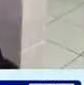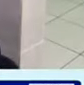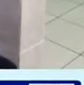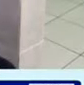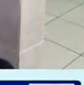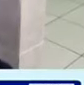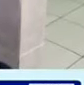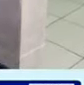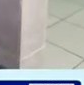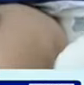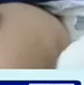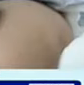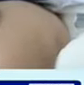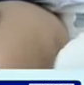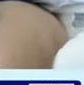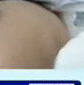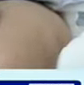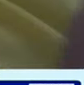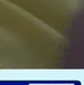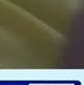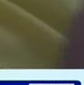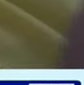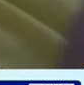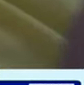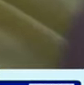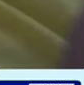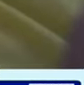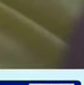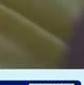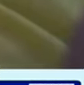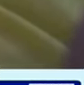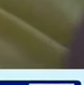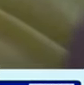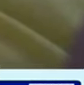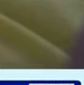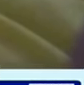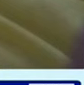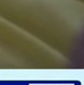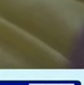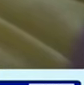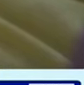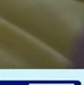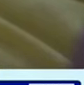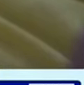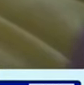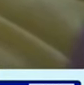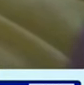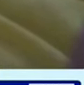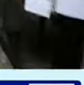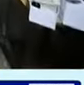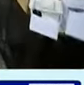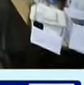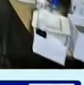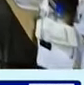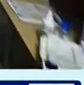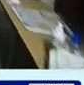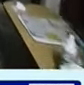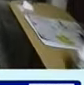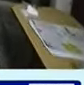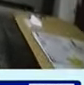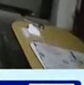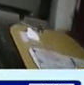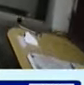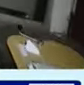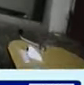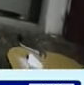pasó en lo que representa la destrucción de criaderos y también la fumigación. Estamos fumigando ya hace